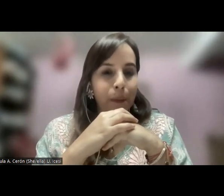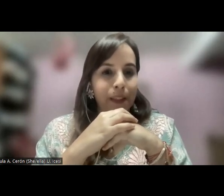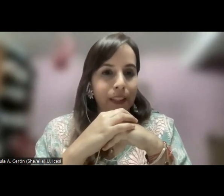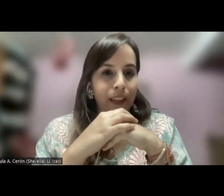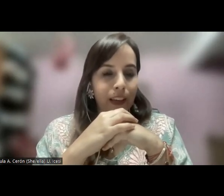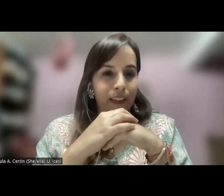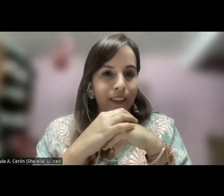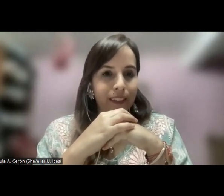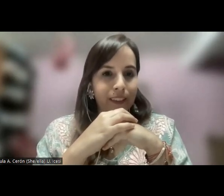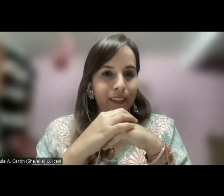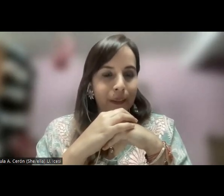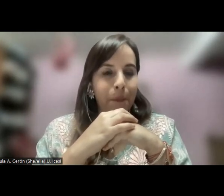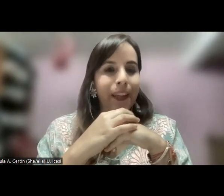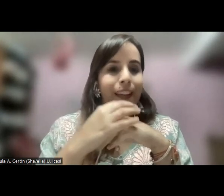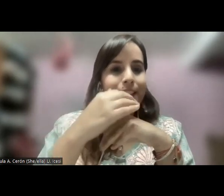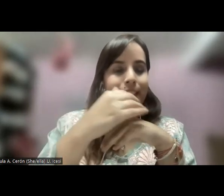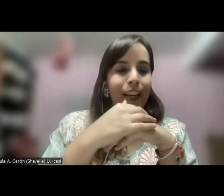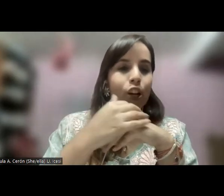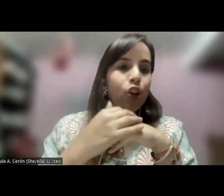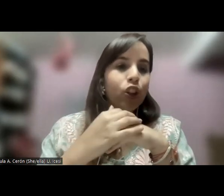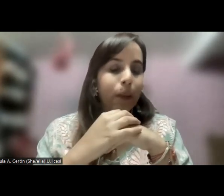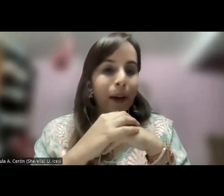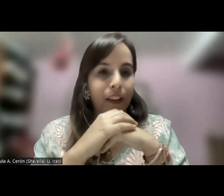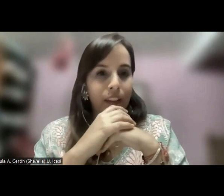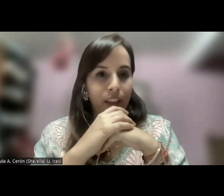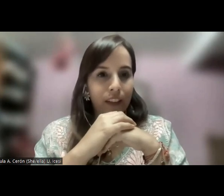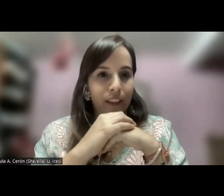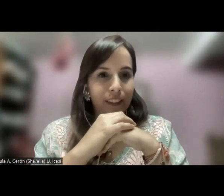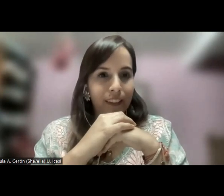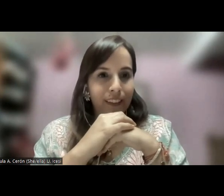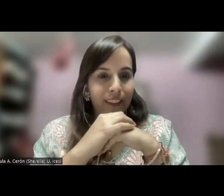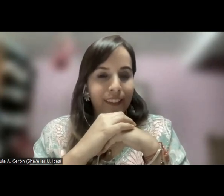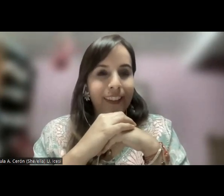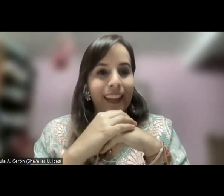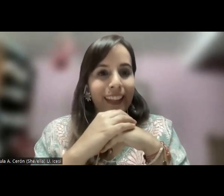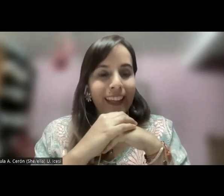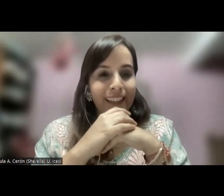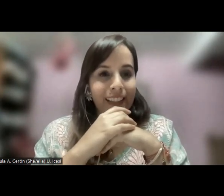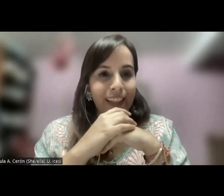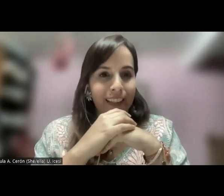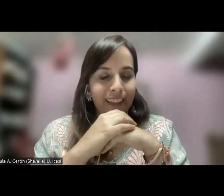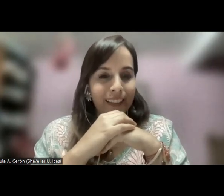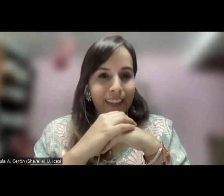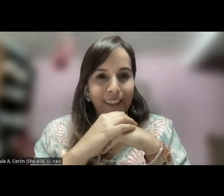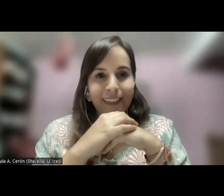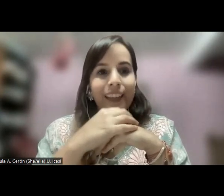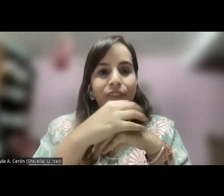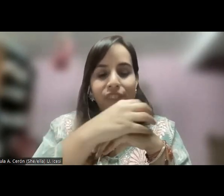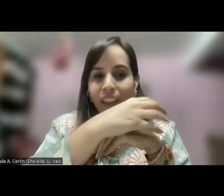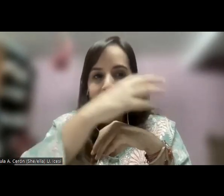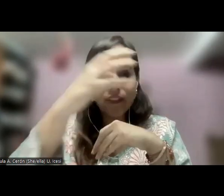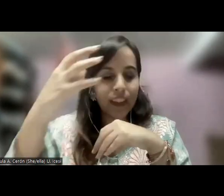con discapacidad para ejercer el rol de madre tiene que hacer diferentes